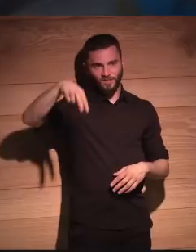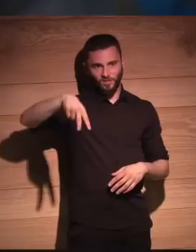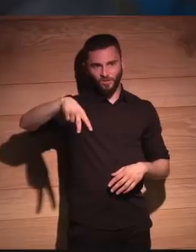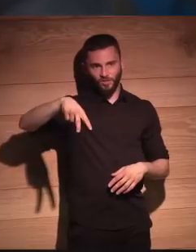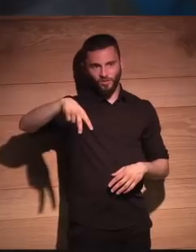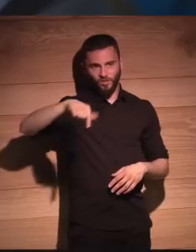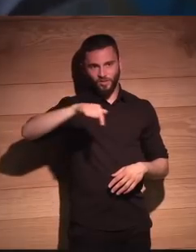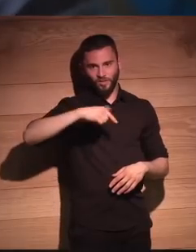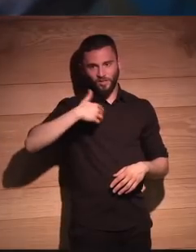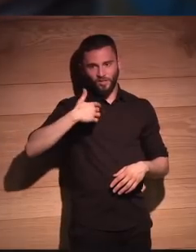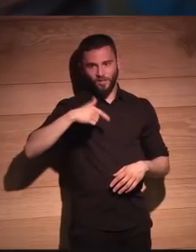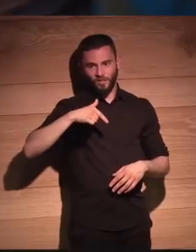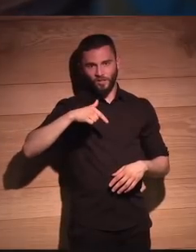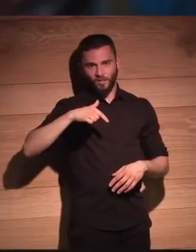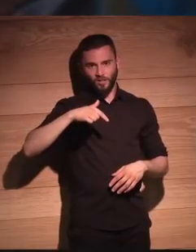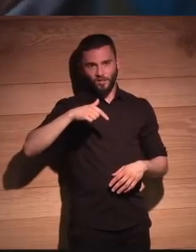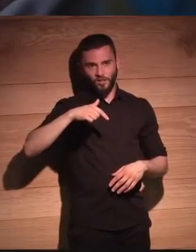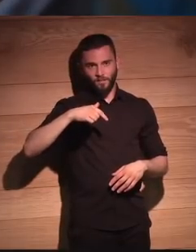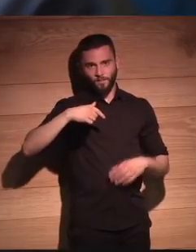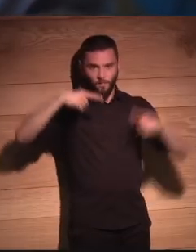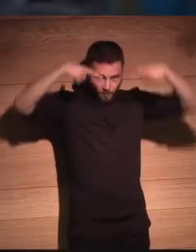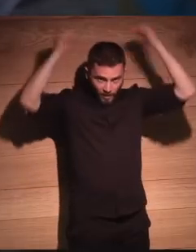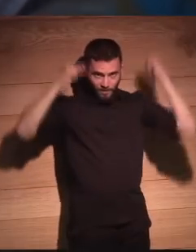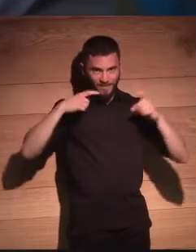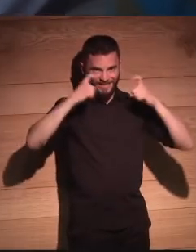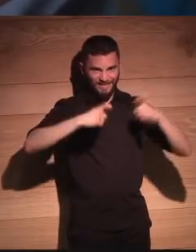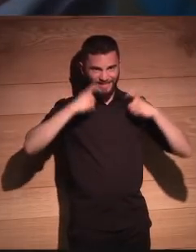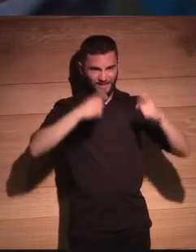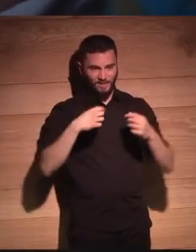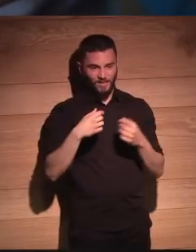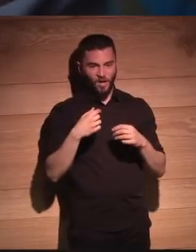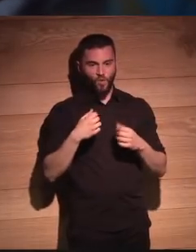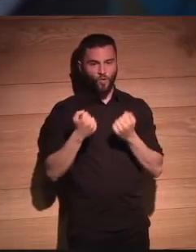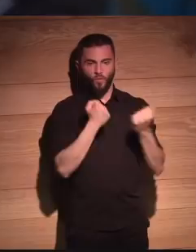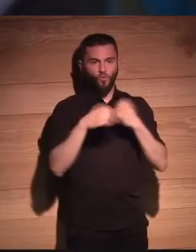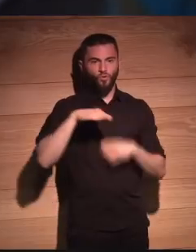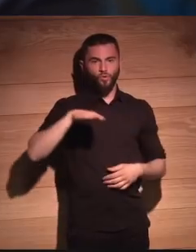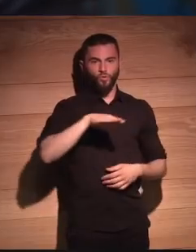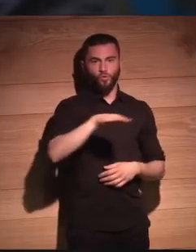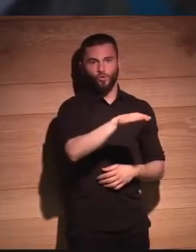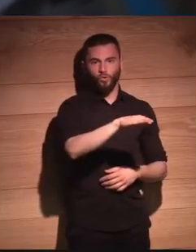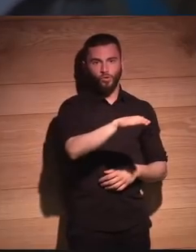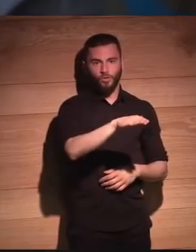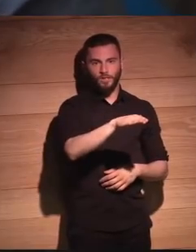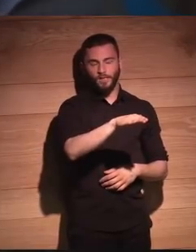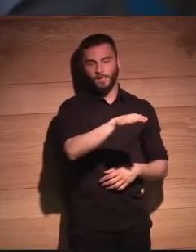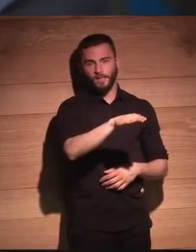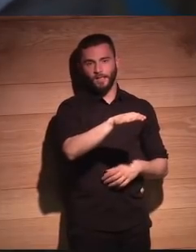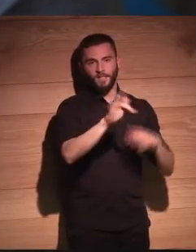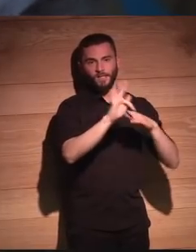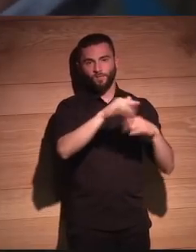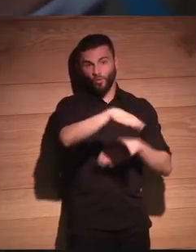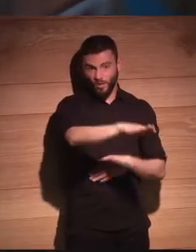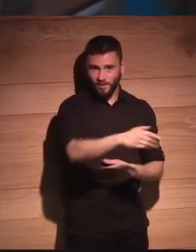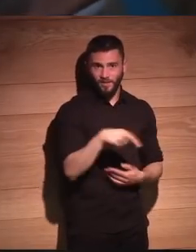Batman intentando capturar a un coche fúnebre con una especie de demonio, las cosas de